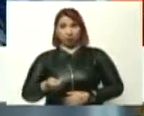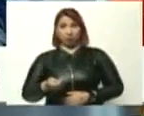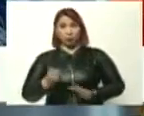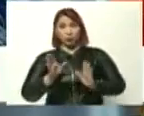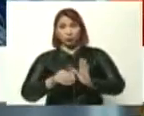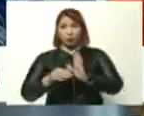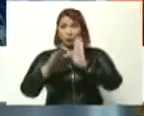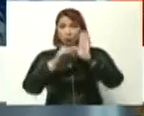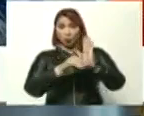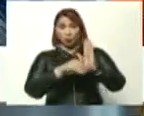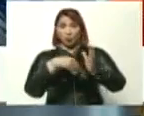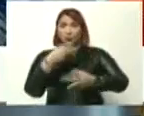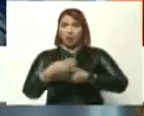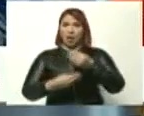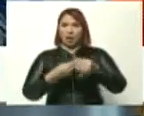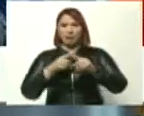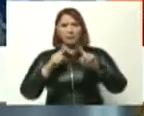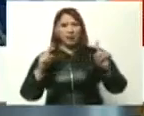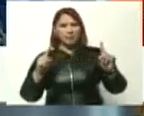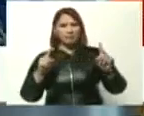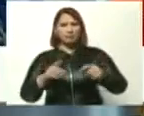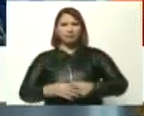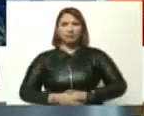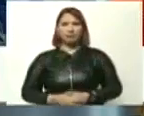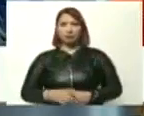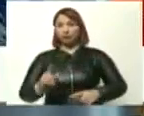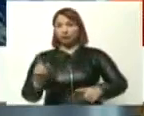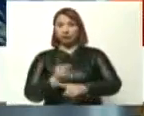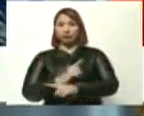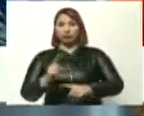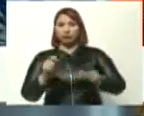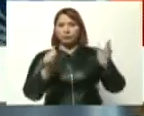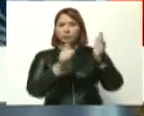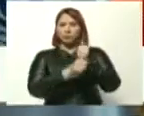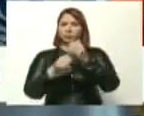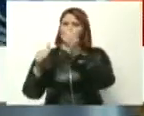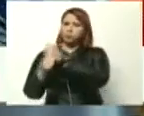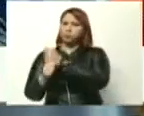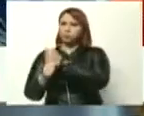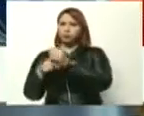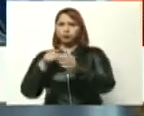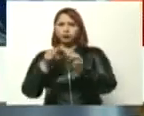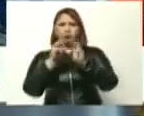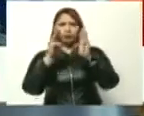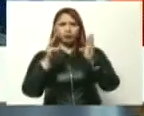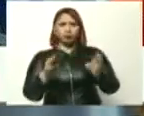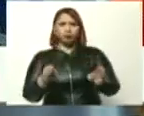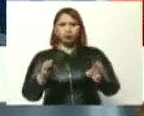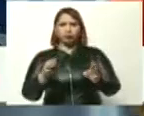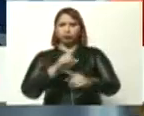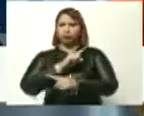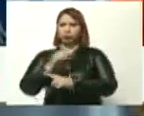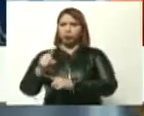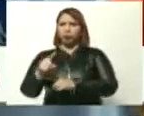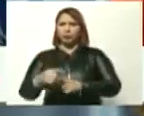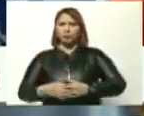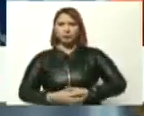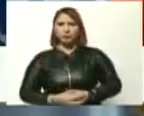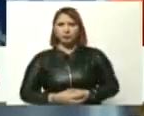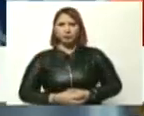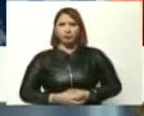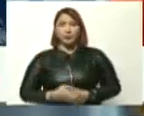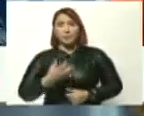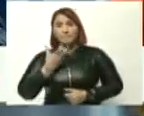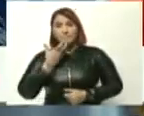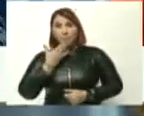corruptos hacen, para que rápidamente detecten esa metodología y la denuncien. Por